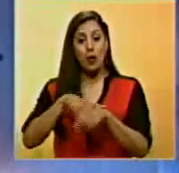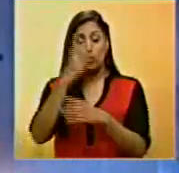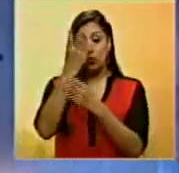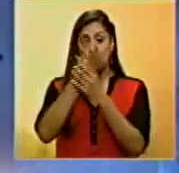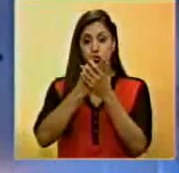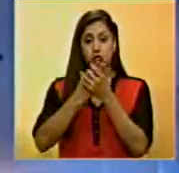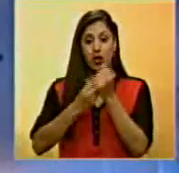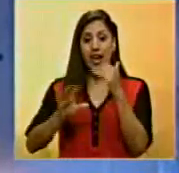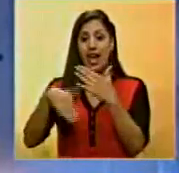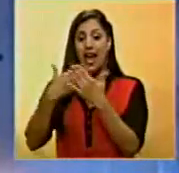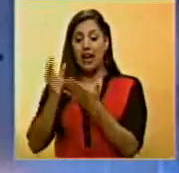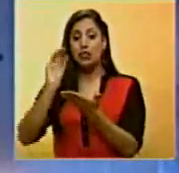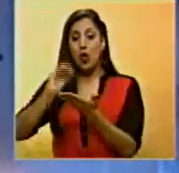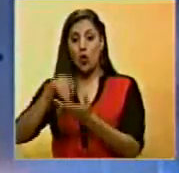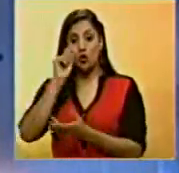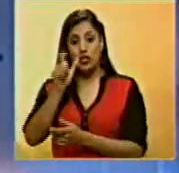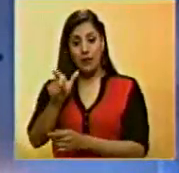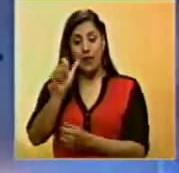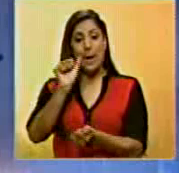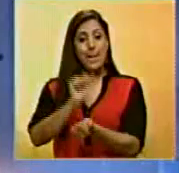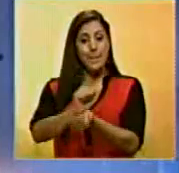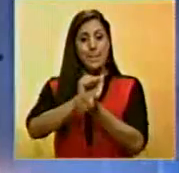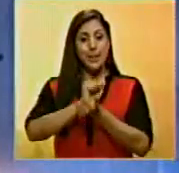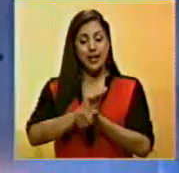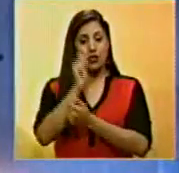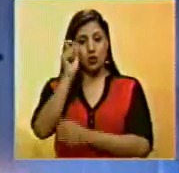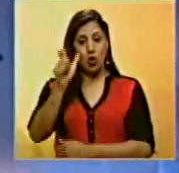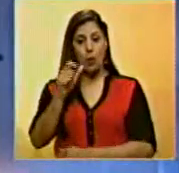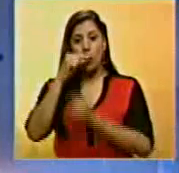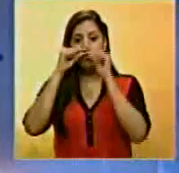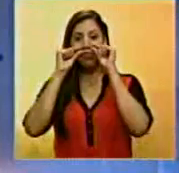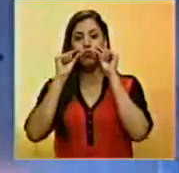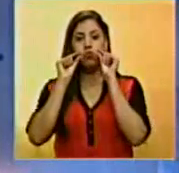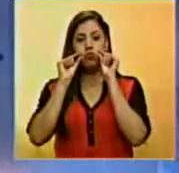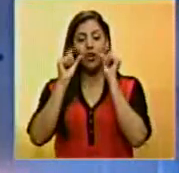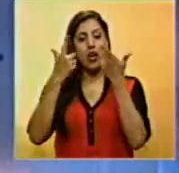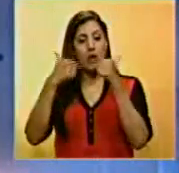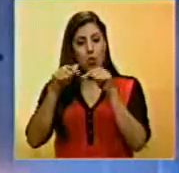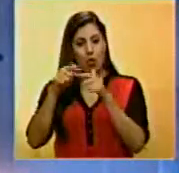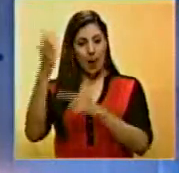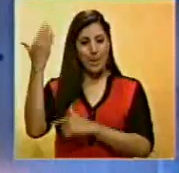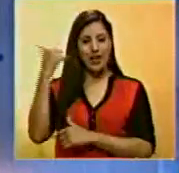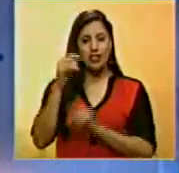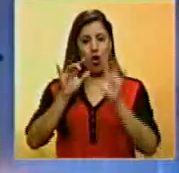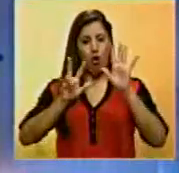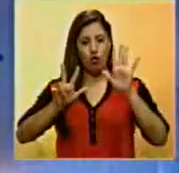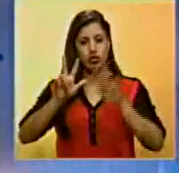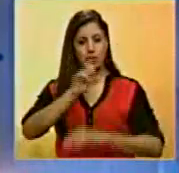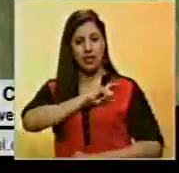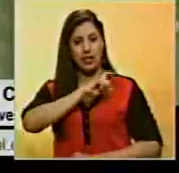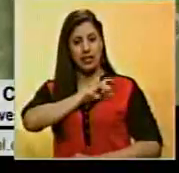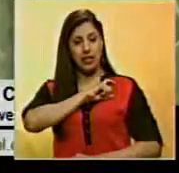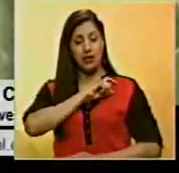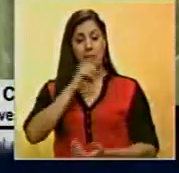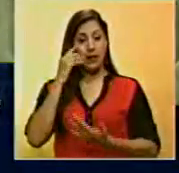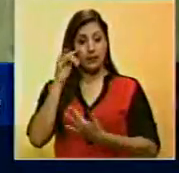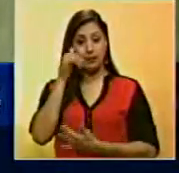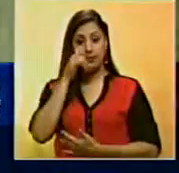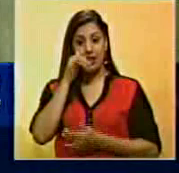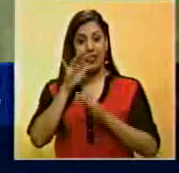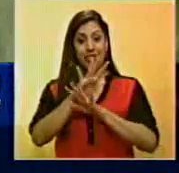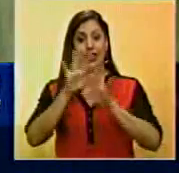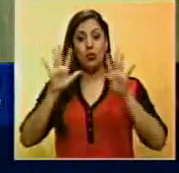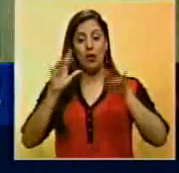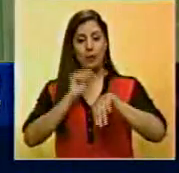fuga hasta la recaptura del narcotraficante Joaquín elchapo Guzmán en Sinaloa El pasado 8 de enero el audiovisual de